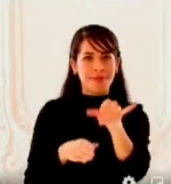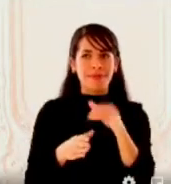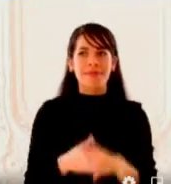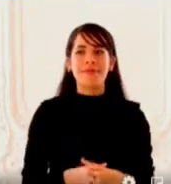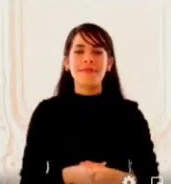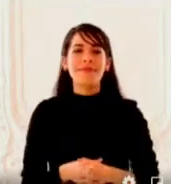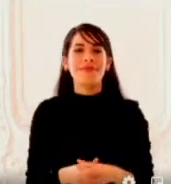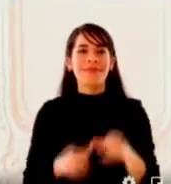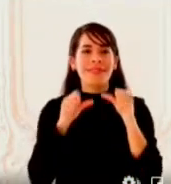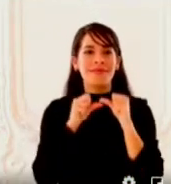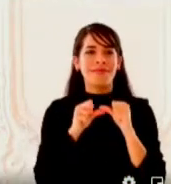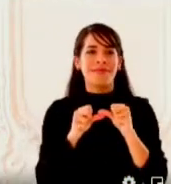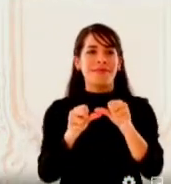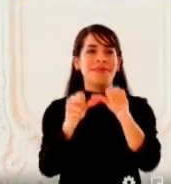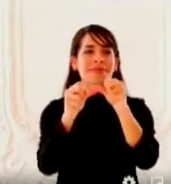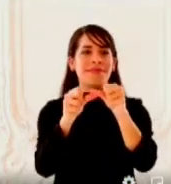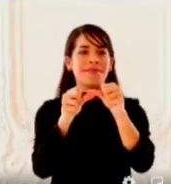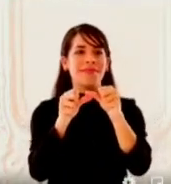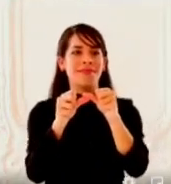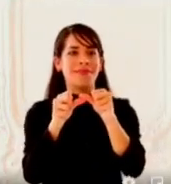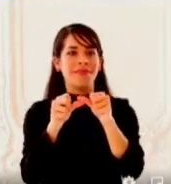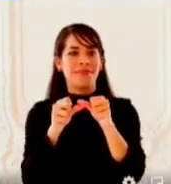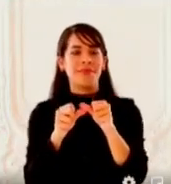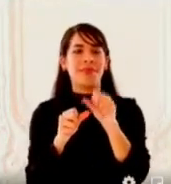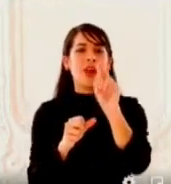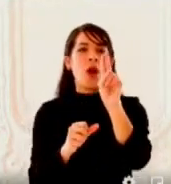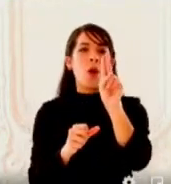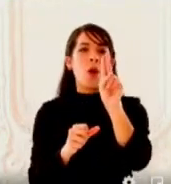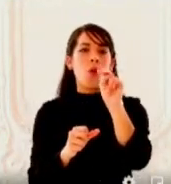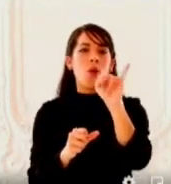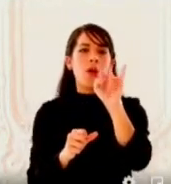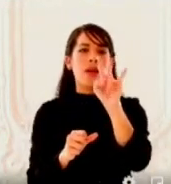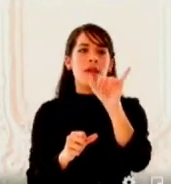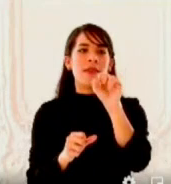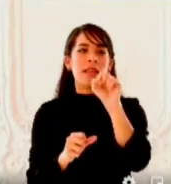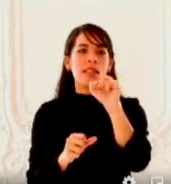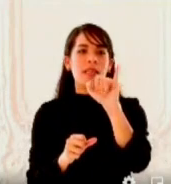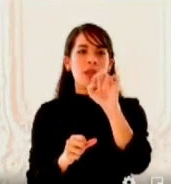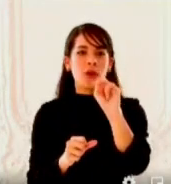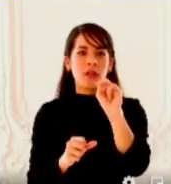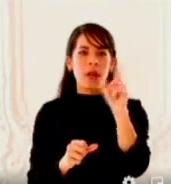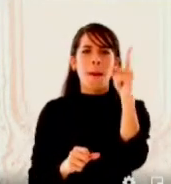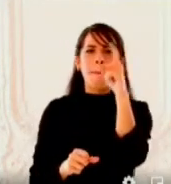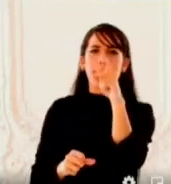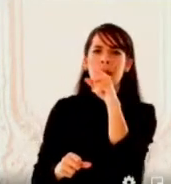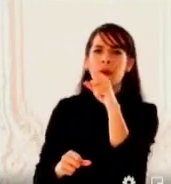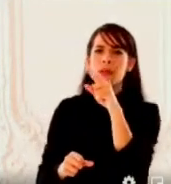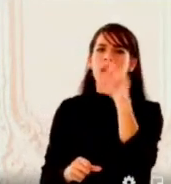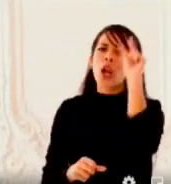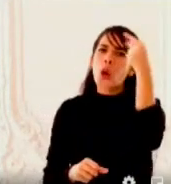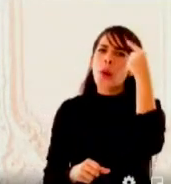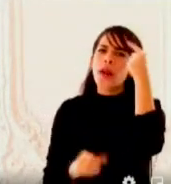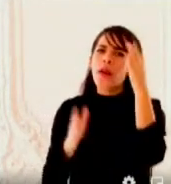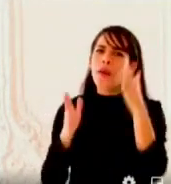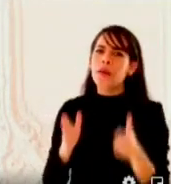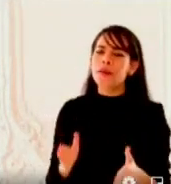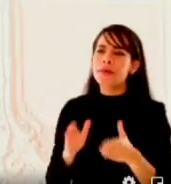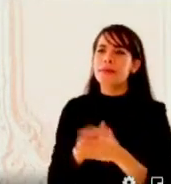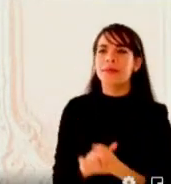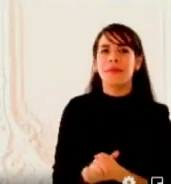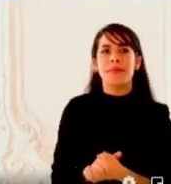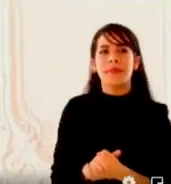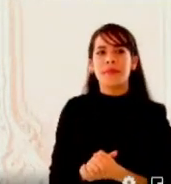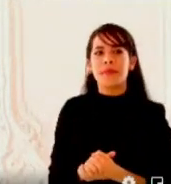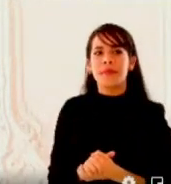Continuamos por aquí con Orlando Cruz de Univisión. Buenos días. La pregunta para el gobernador y también para la nominada de